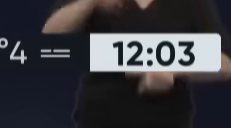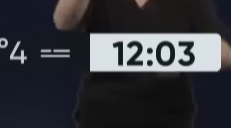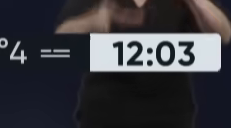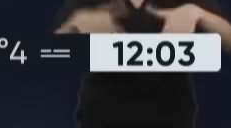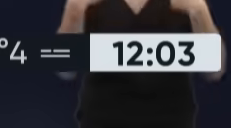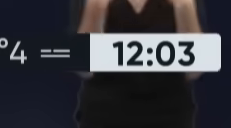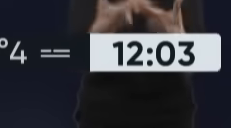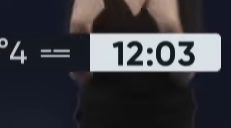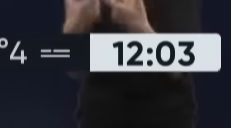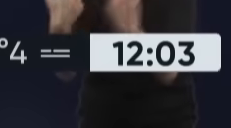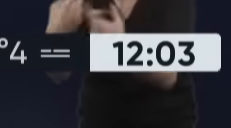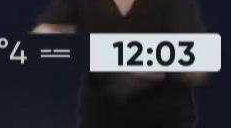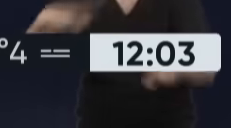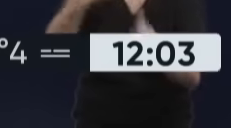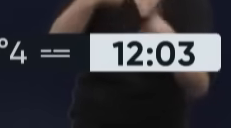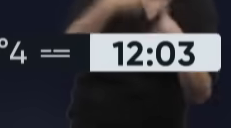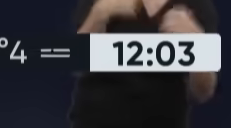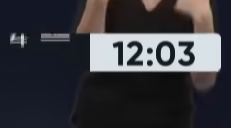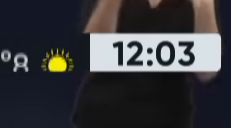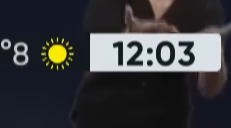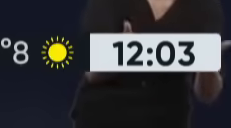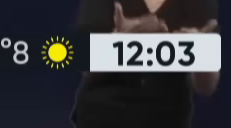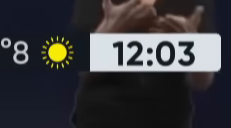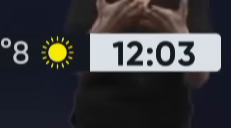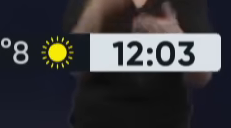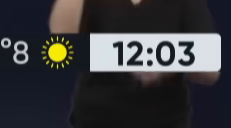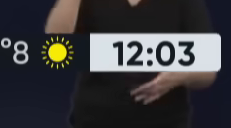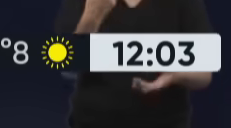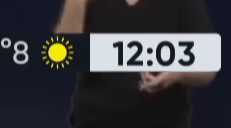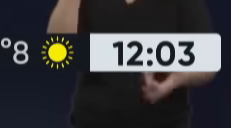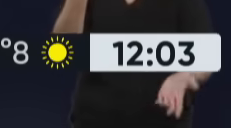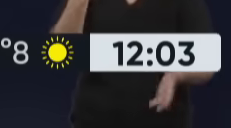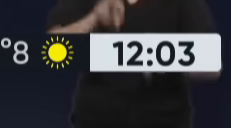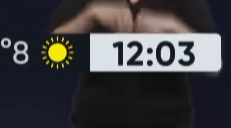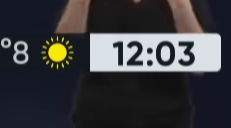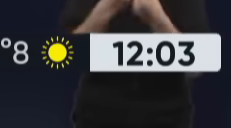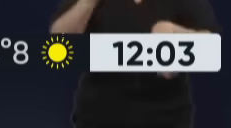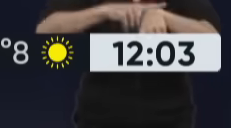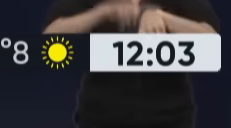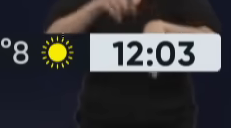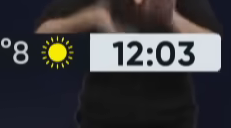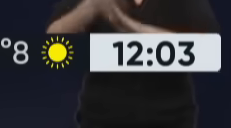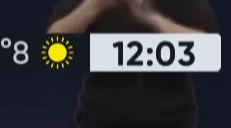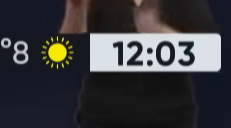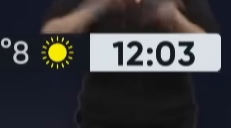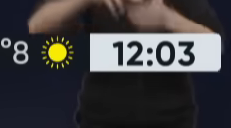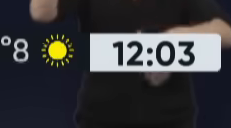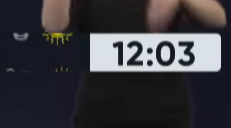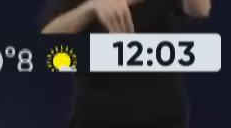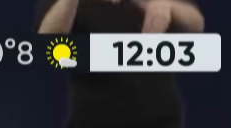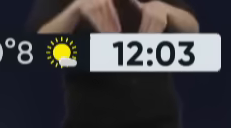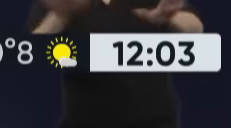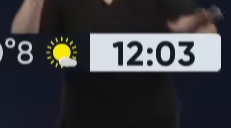Constitución, la gente, el voto, lo que sea, nos diga que efectivamente ha terminado el mandato y que nos tenemos que ir a nuestras casas, y así lo